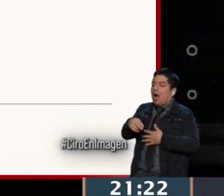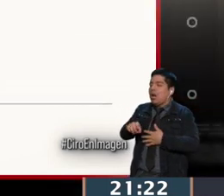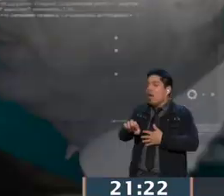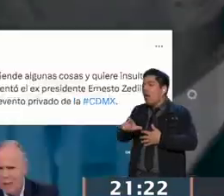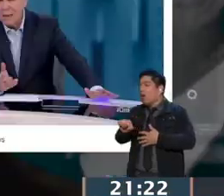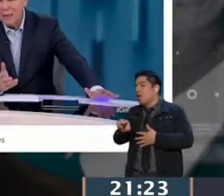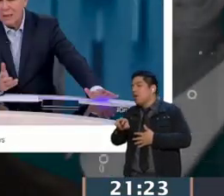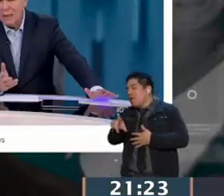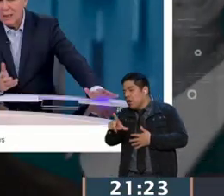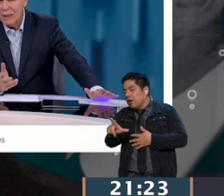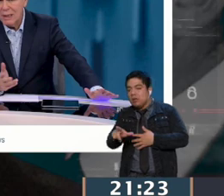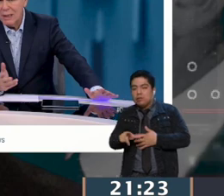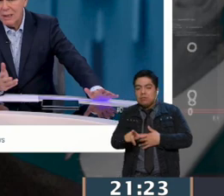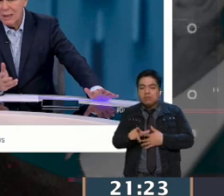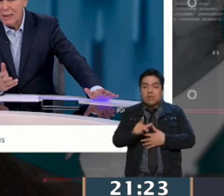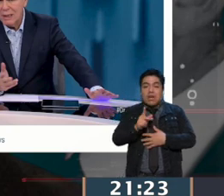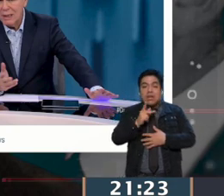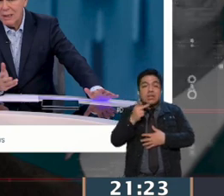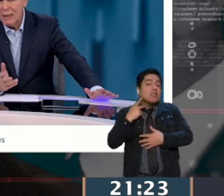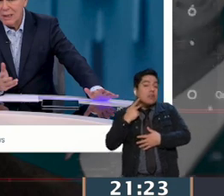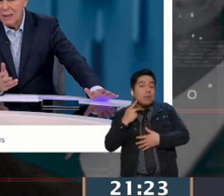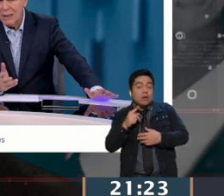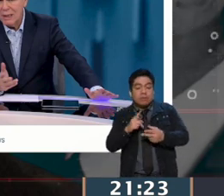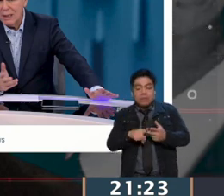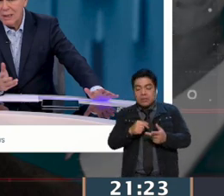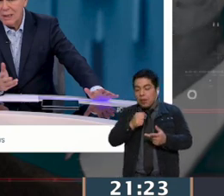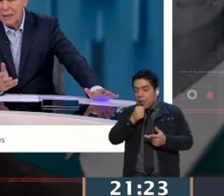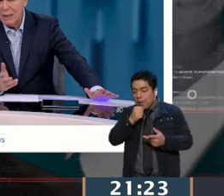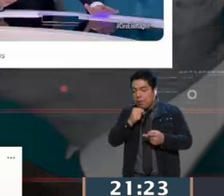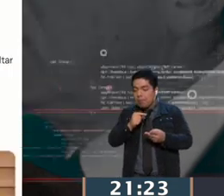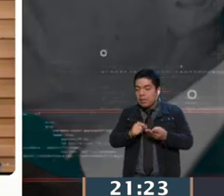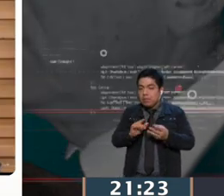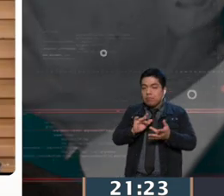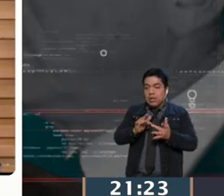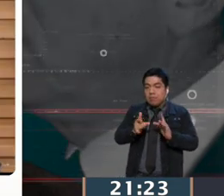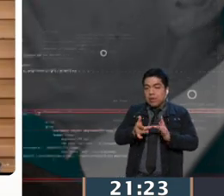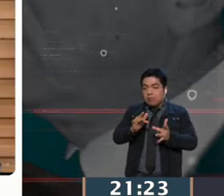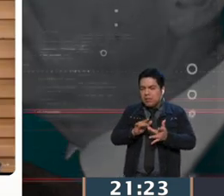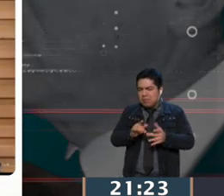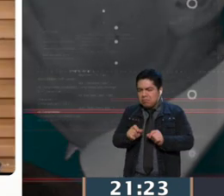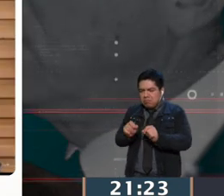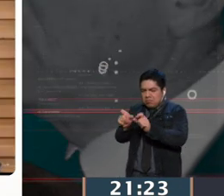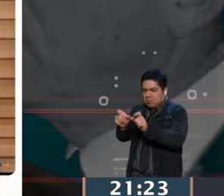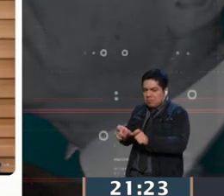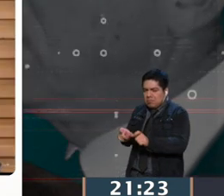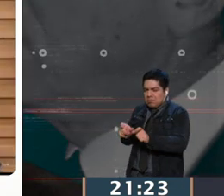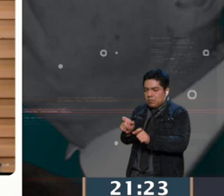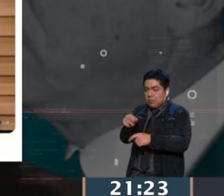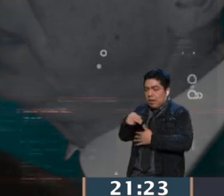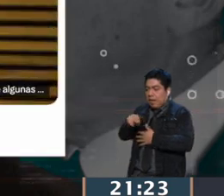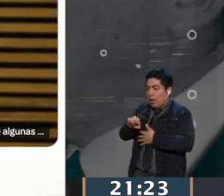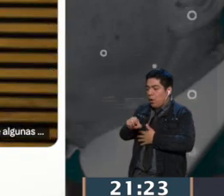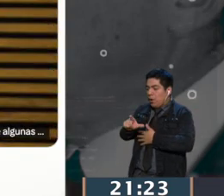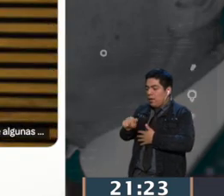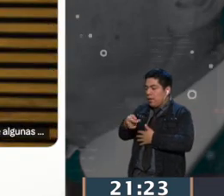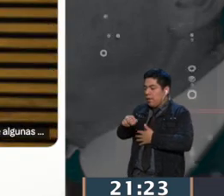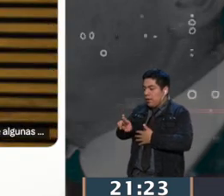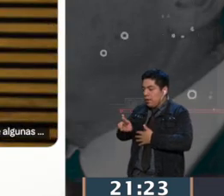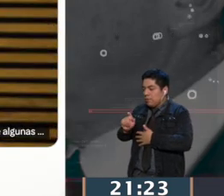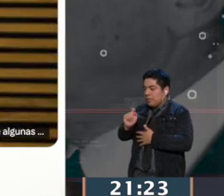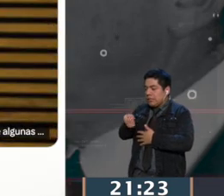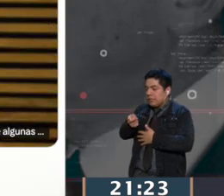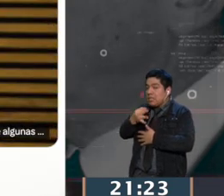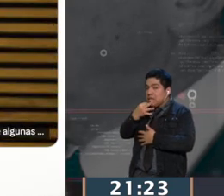neoliberal. Políticos, comentaristas y usuarios de redes sociales repitieron que calificar a alguien como neoliberal es sinónimo de un